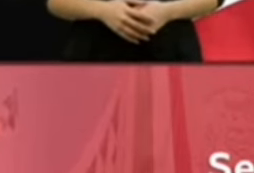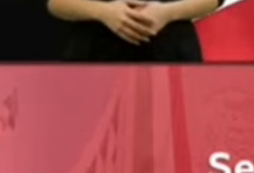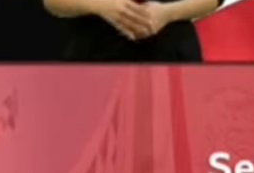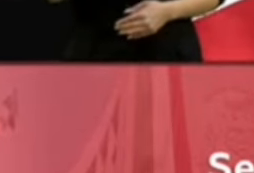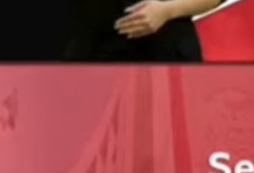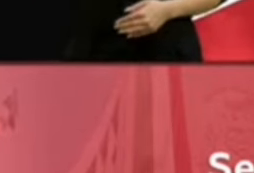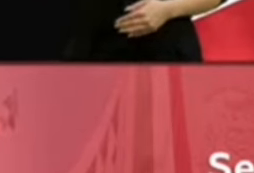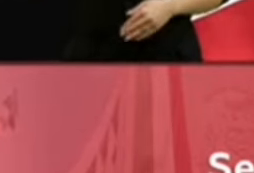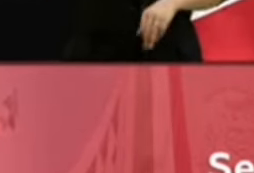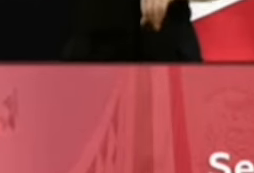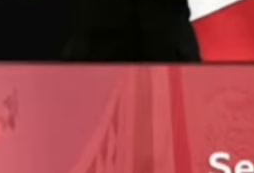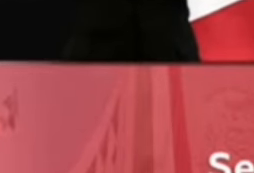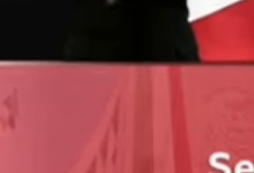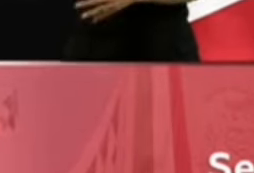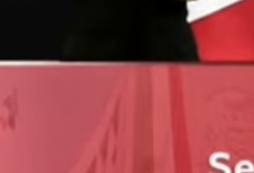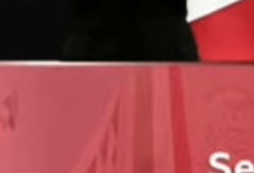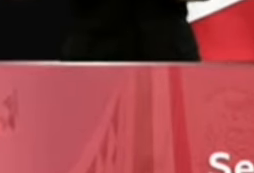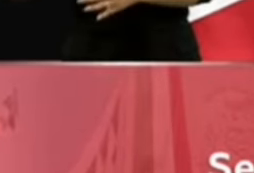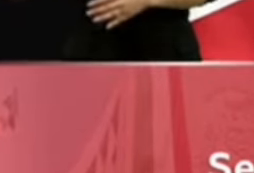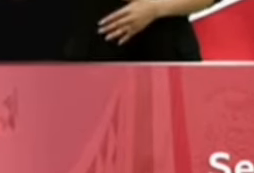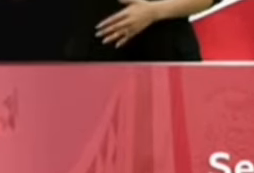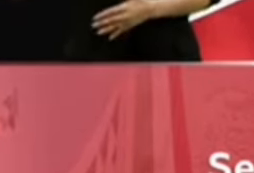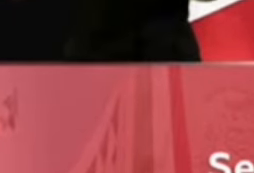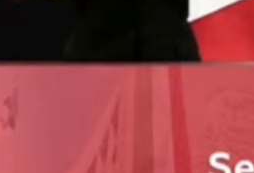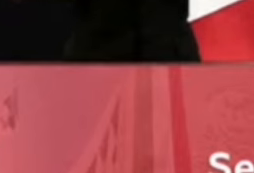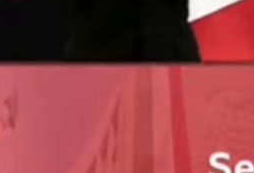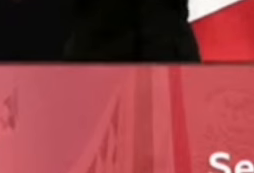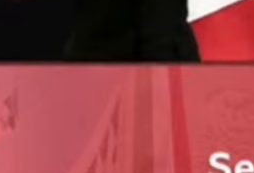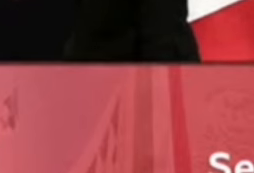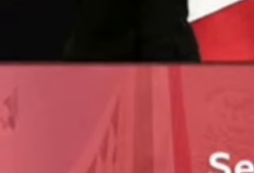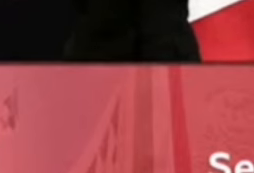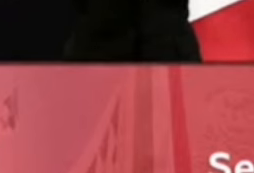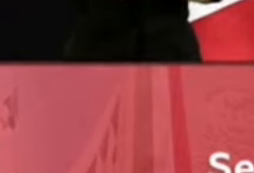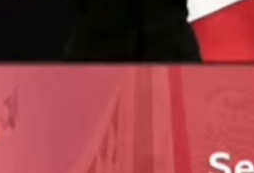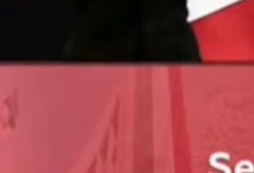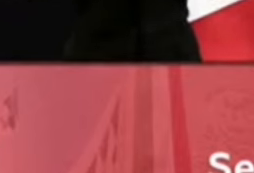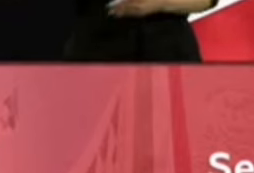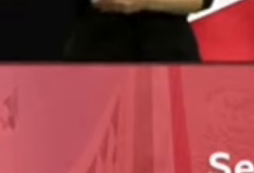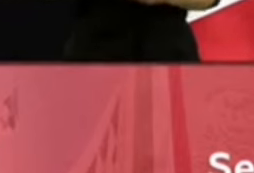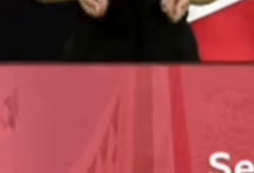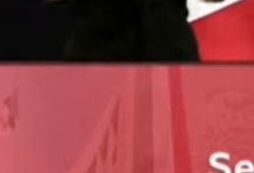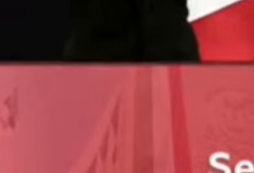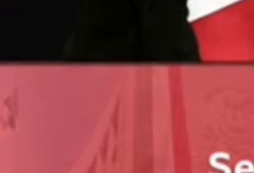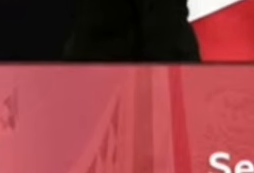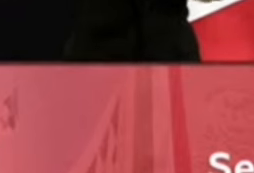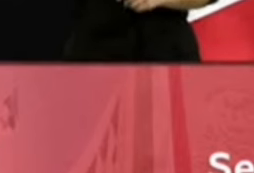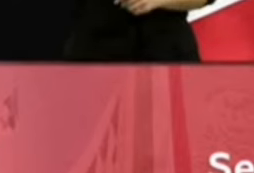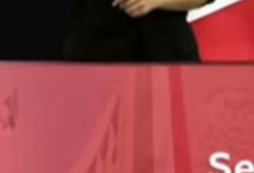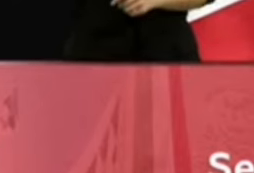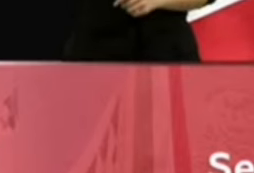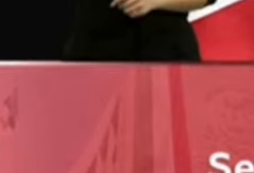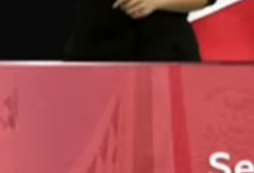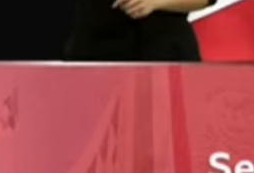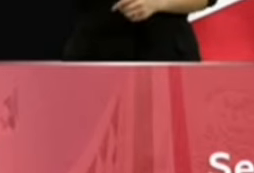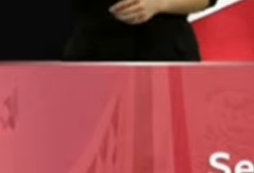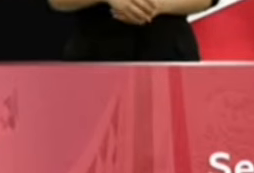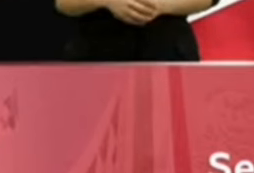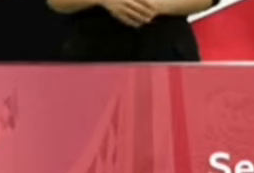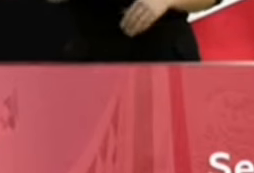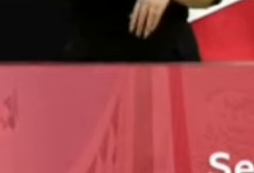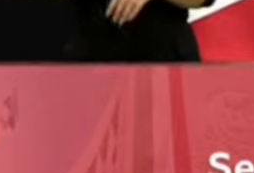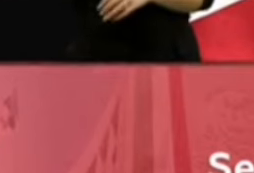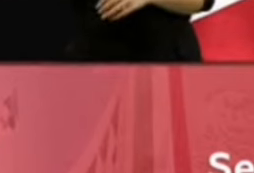mi responsabilidad, sino es mi convicción como presidente de la mesa directiva del Senado. De la misma manera,